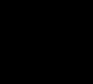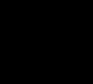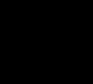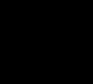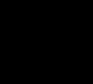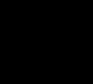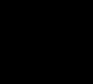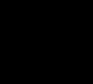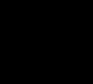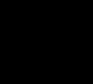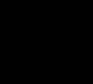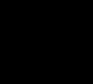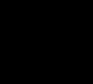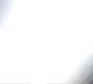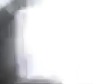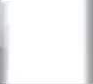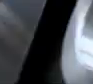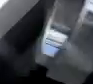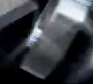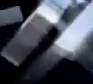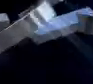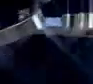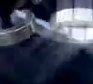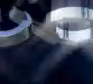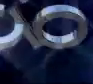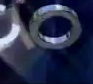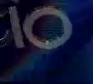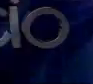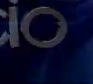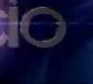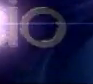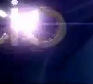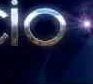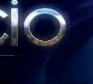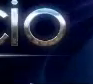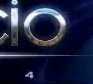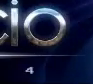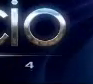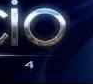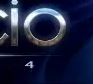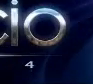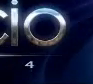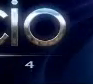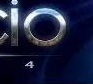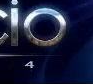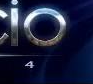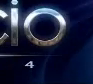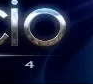Me da la fuerza y ha creído.